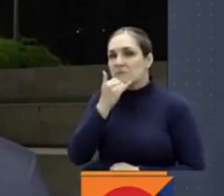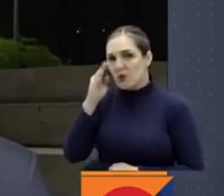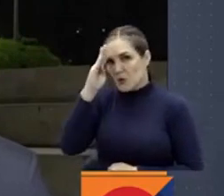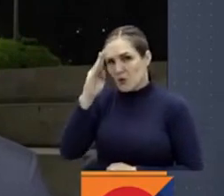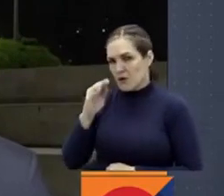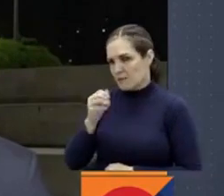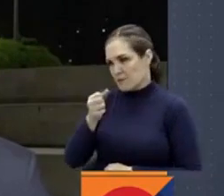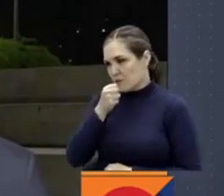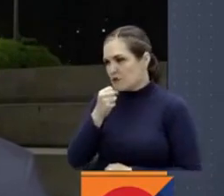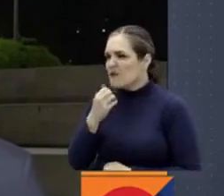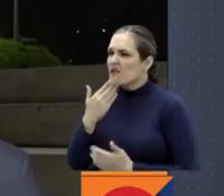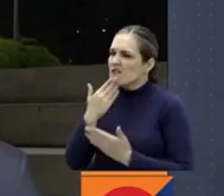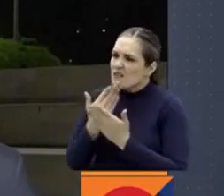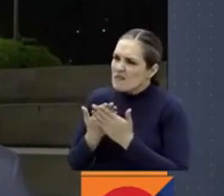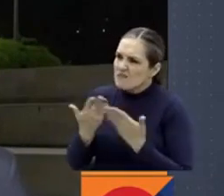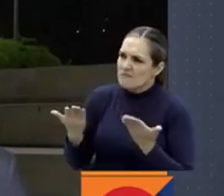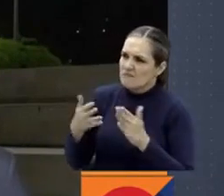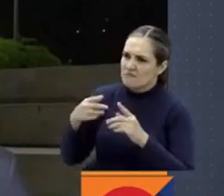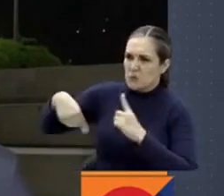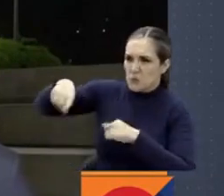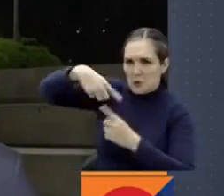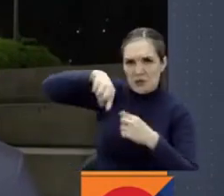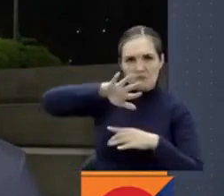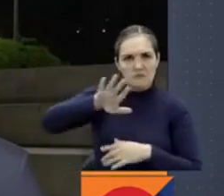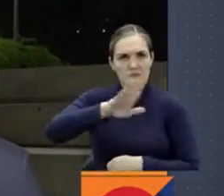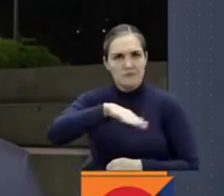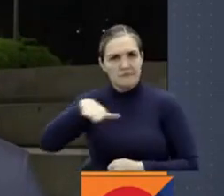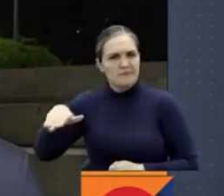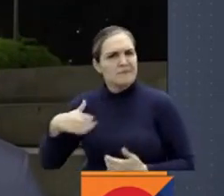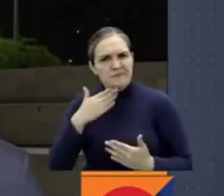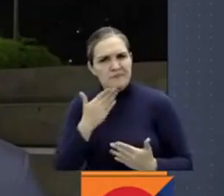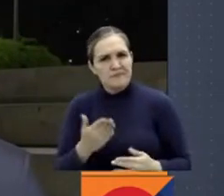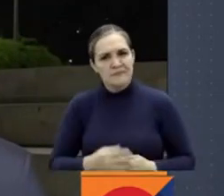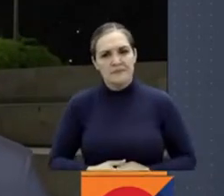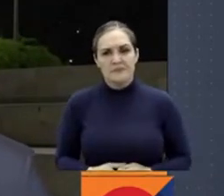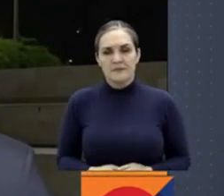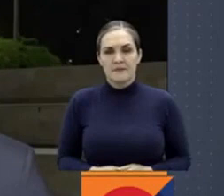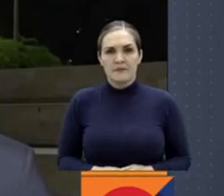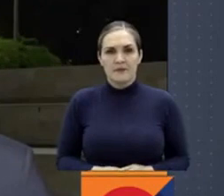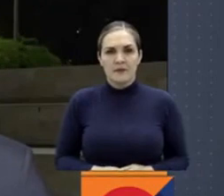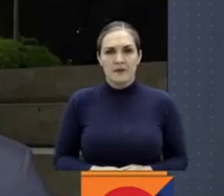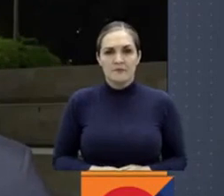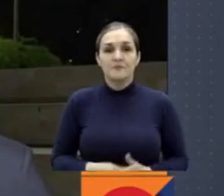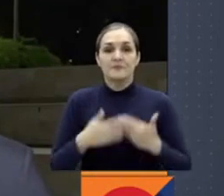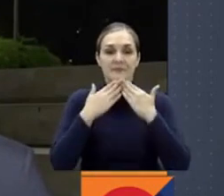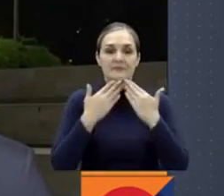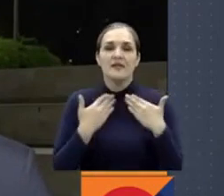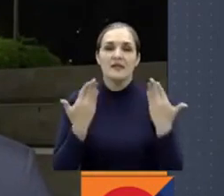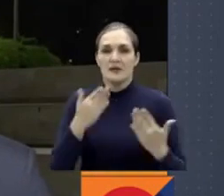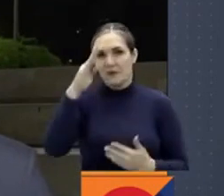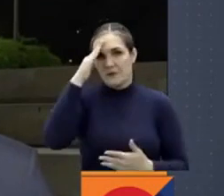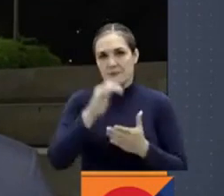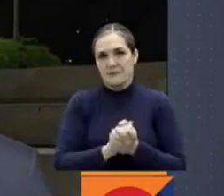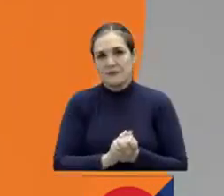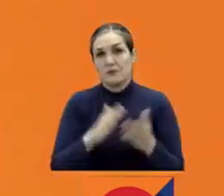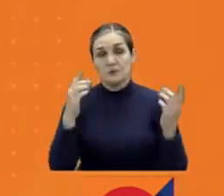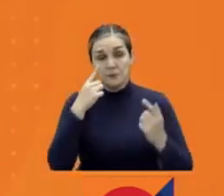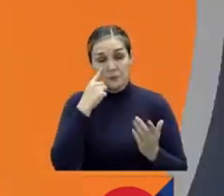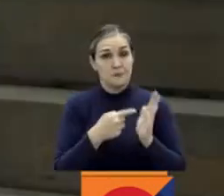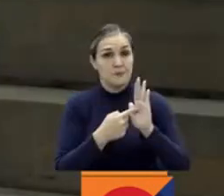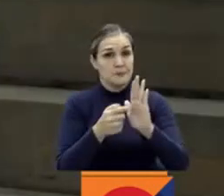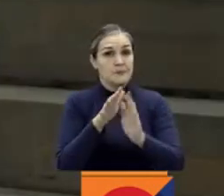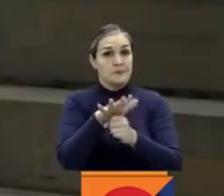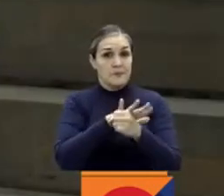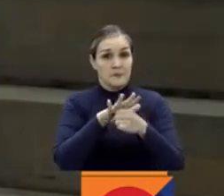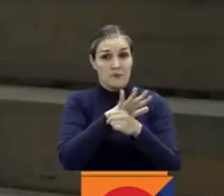noches. ¿Qué reporte tiene el turismo en el departamento? ¿Qué tal, Damaris? Cordial saludo. Pues mire, la